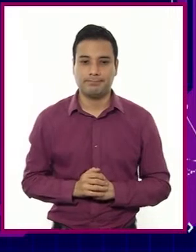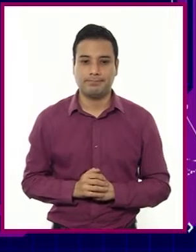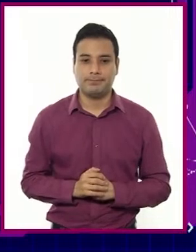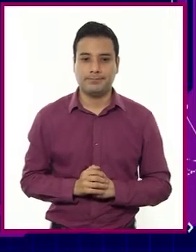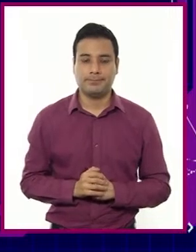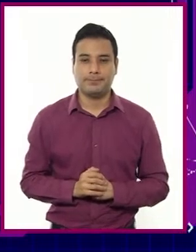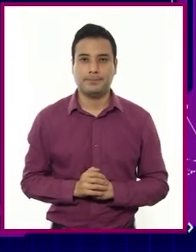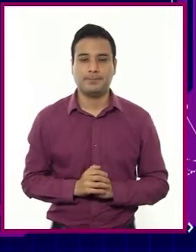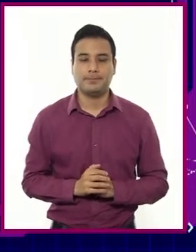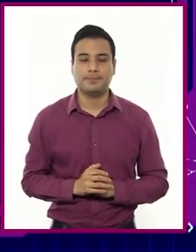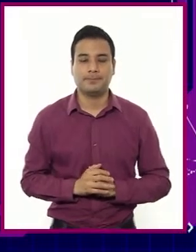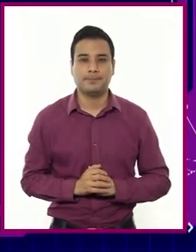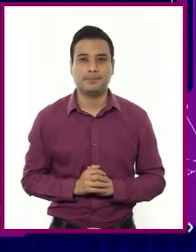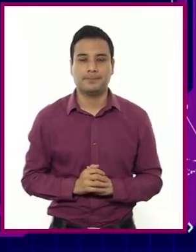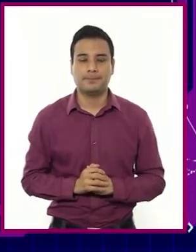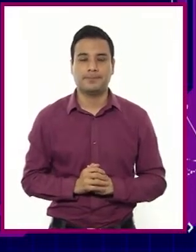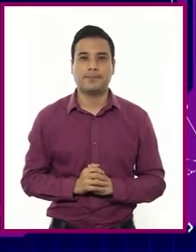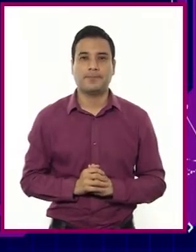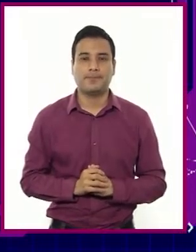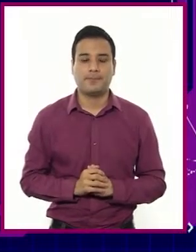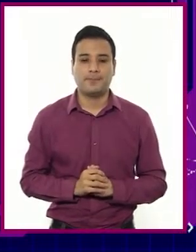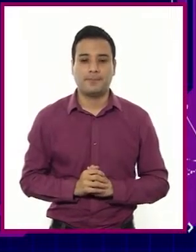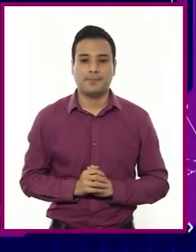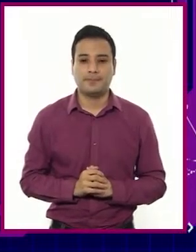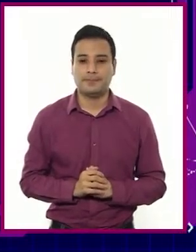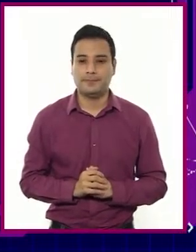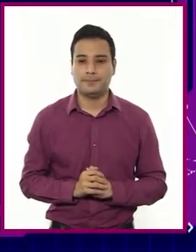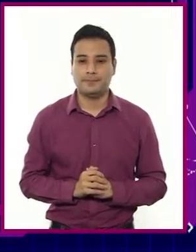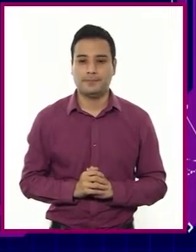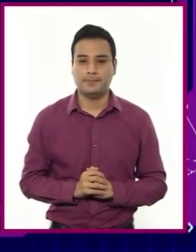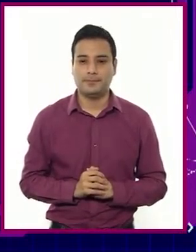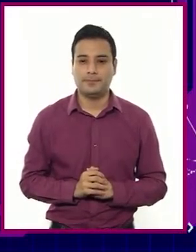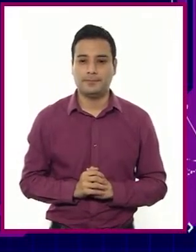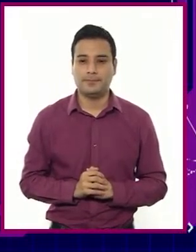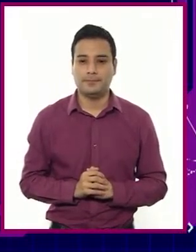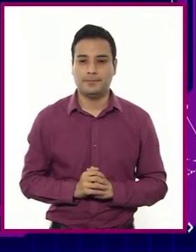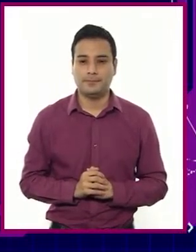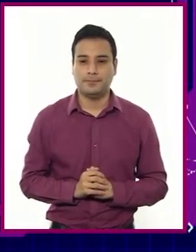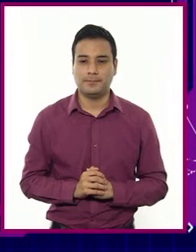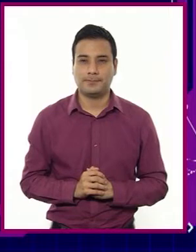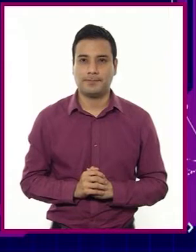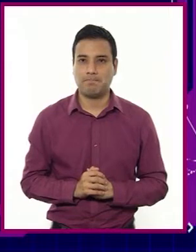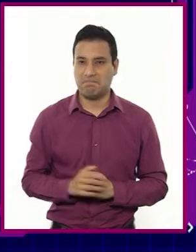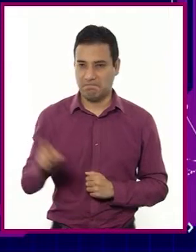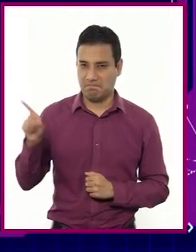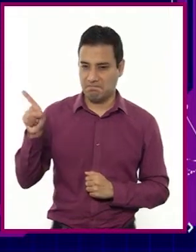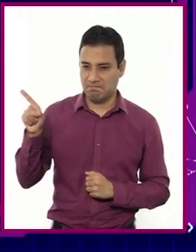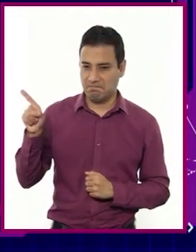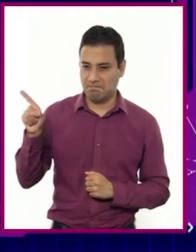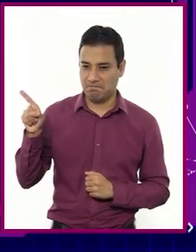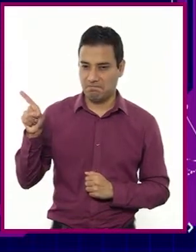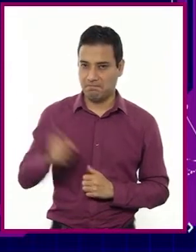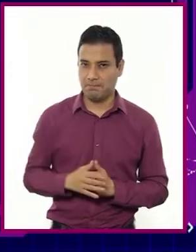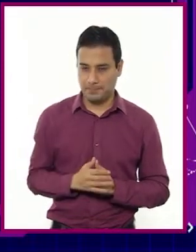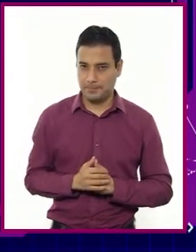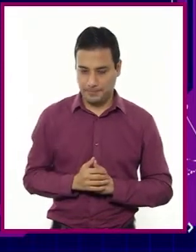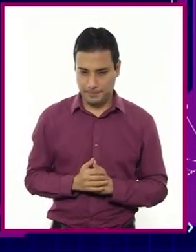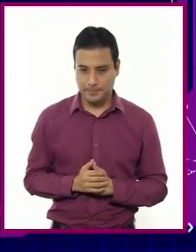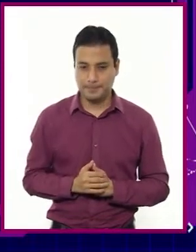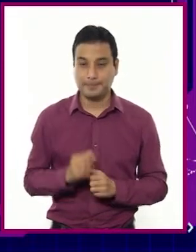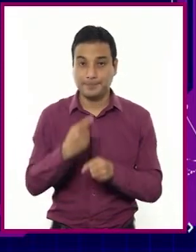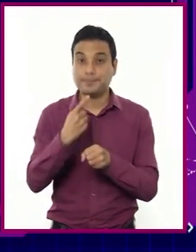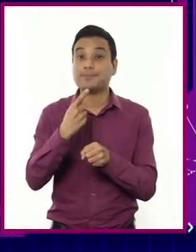más 4.5 igual a 0.84 por 3 más 4.2.